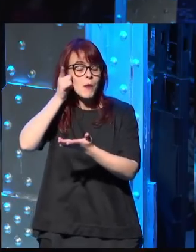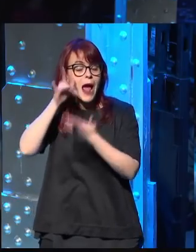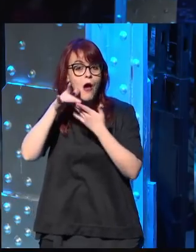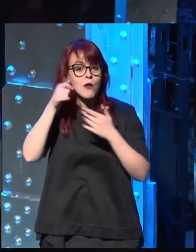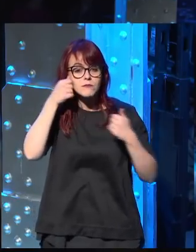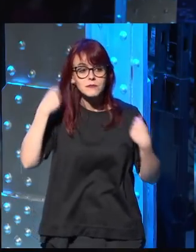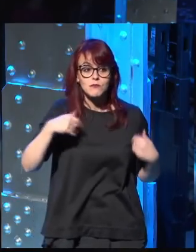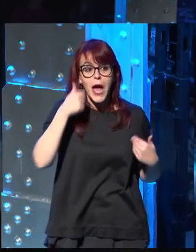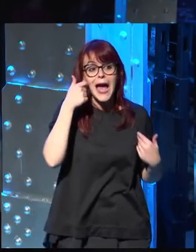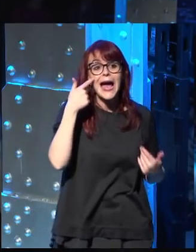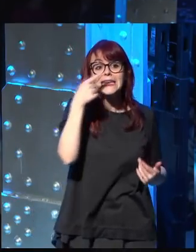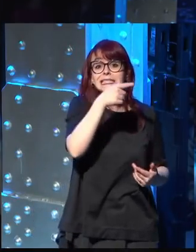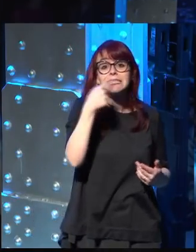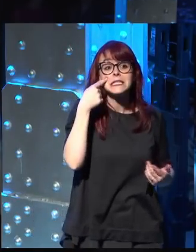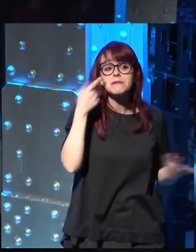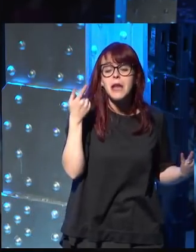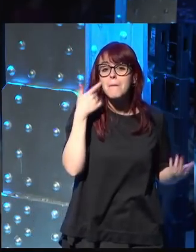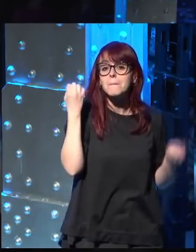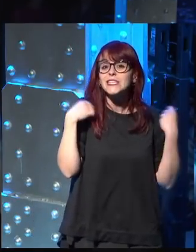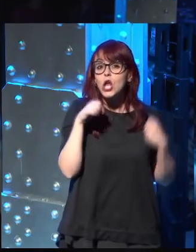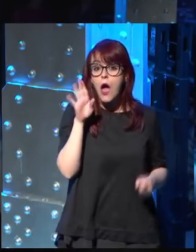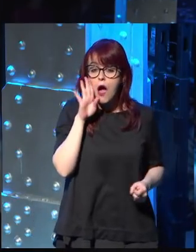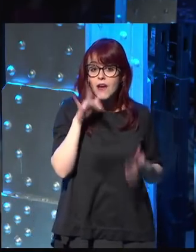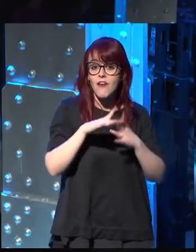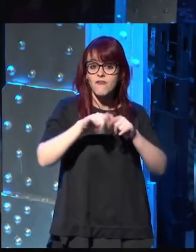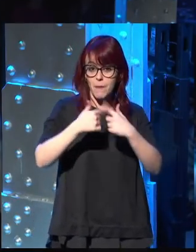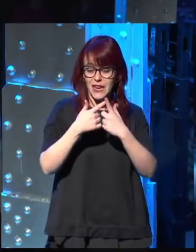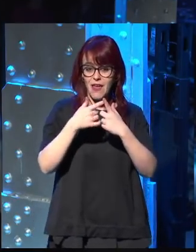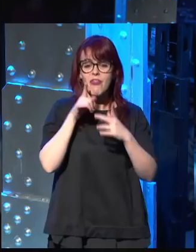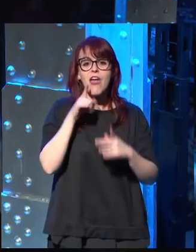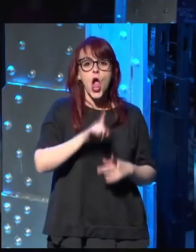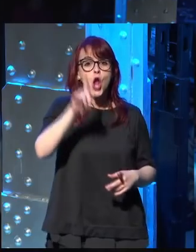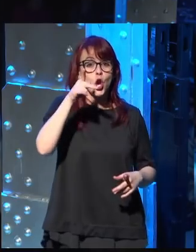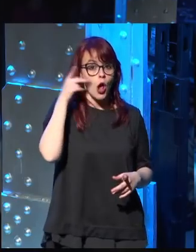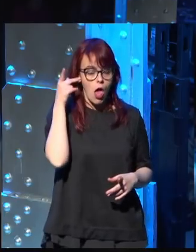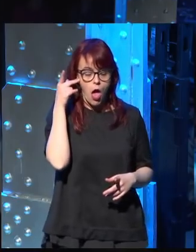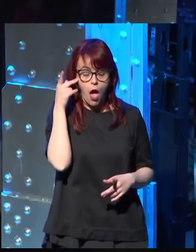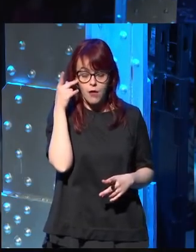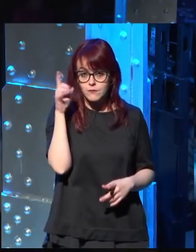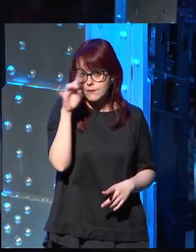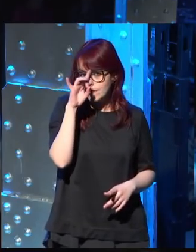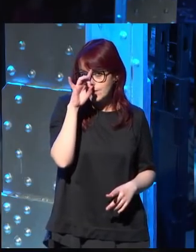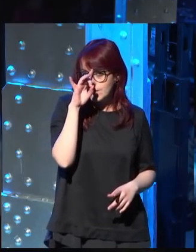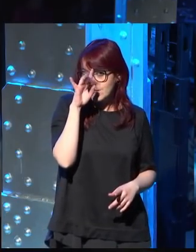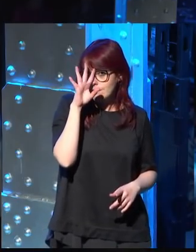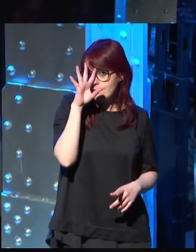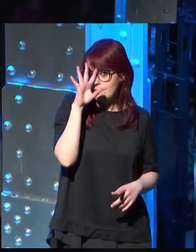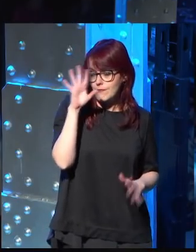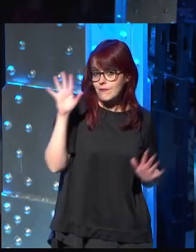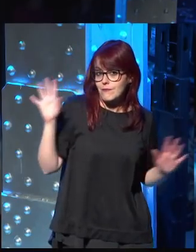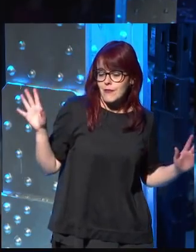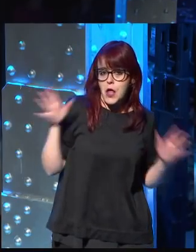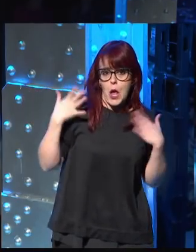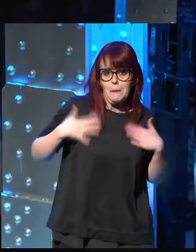ejemplo, claro, este personaje, la familia esta norcoreana me produce una fascinación, el modo